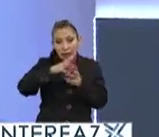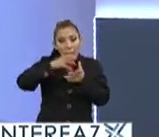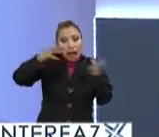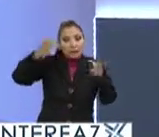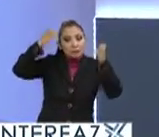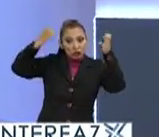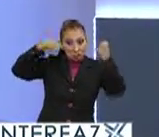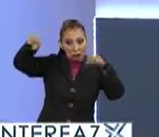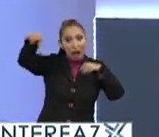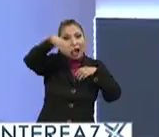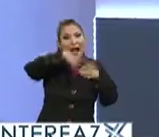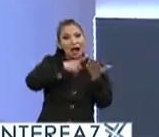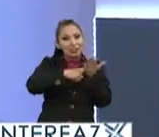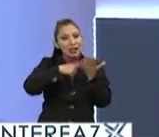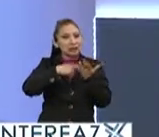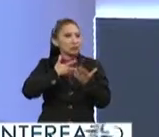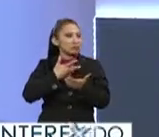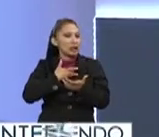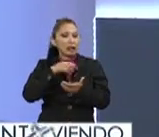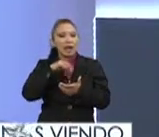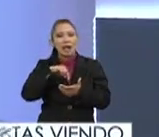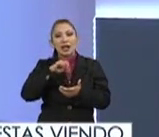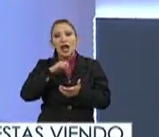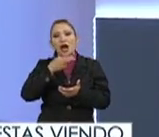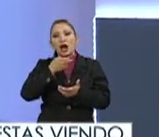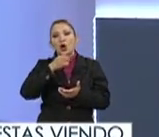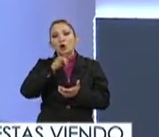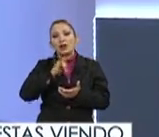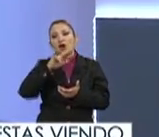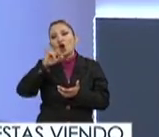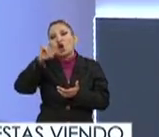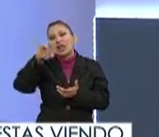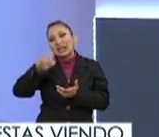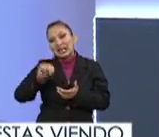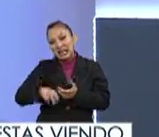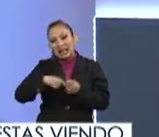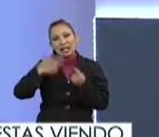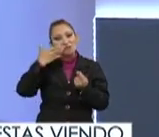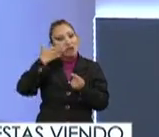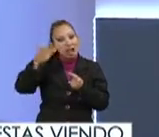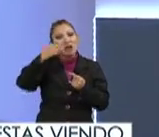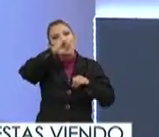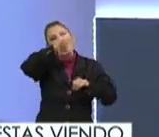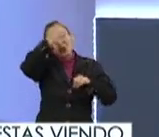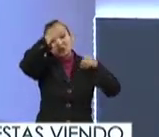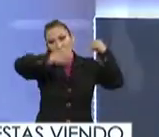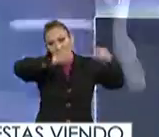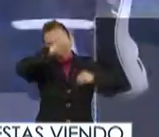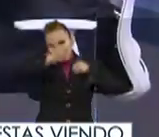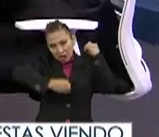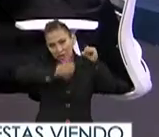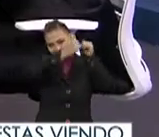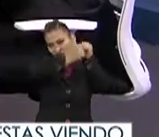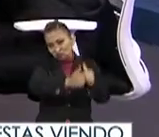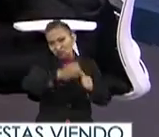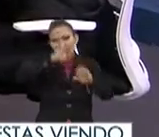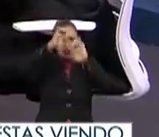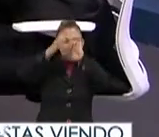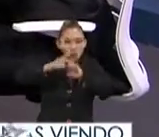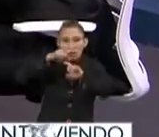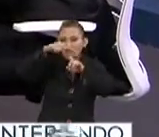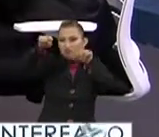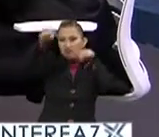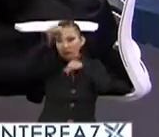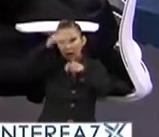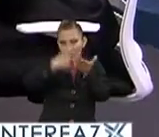grandes exposiciones, en estos momentos se encuentran a Huillolín con un gran éxito, una gran profundidad, hay obras, por supuesto, permanentes, esculturas, en fin,